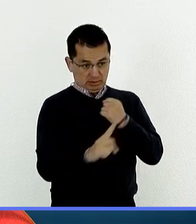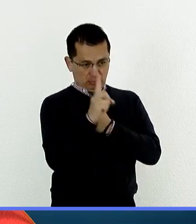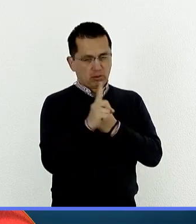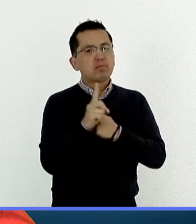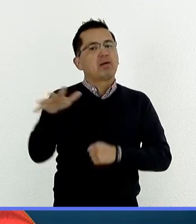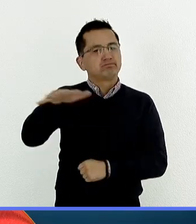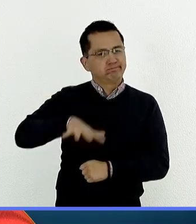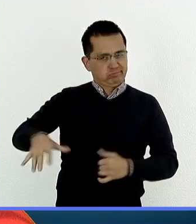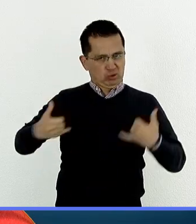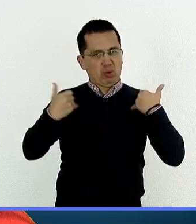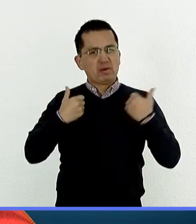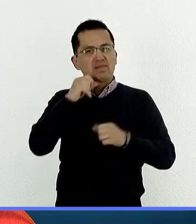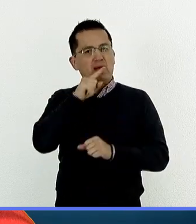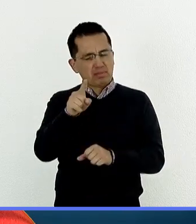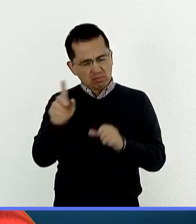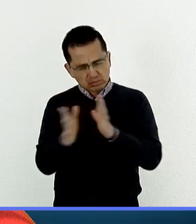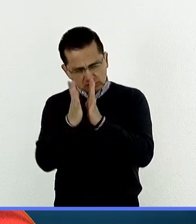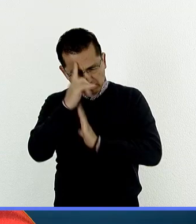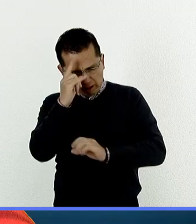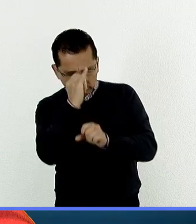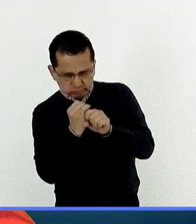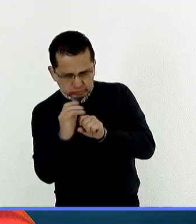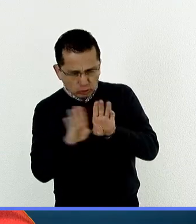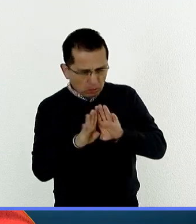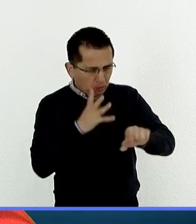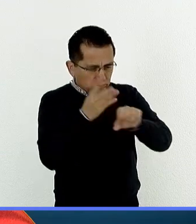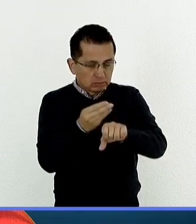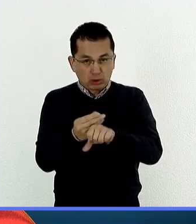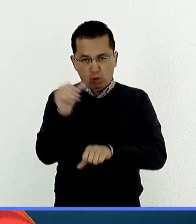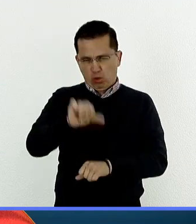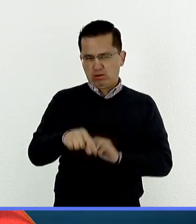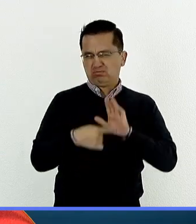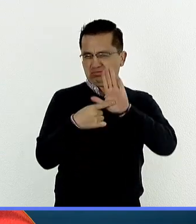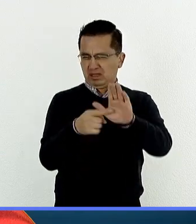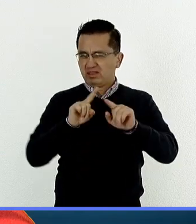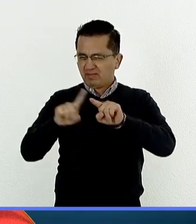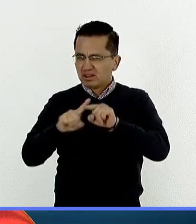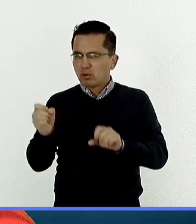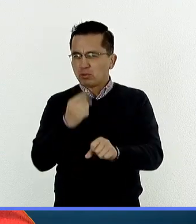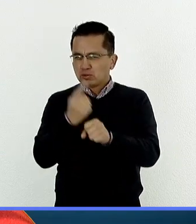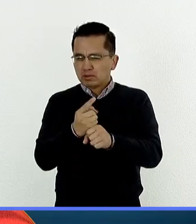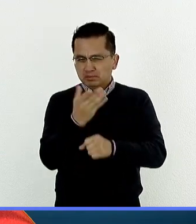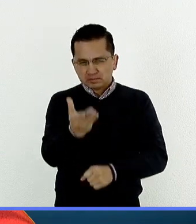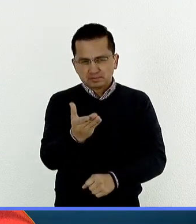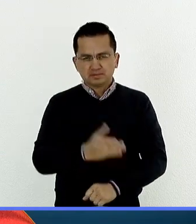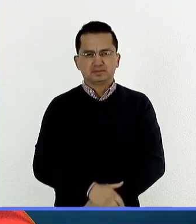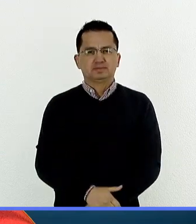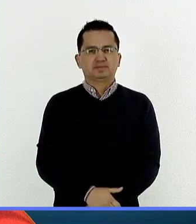tarde estaremos platicando sobre algunas alternativas para lograrlo quédense con nosotros